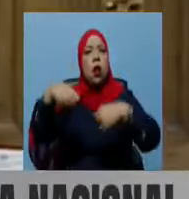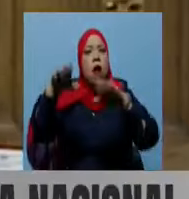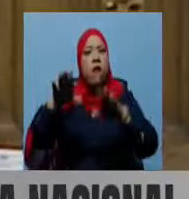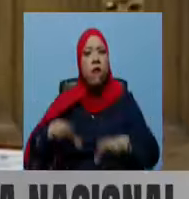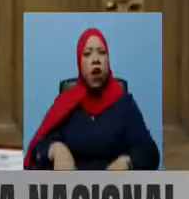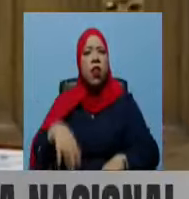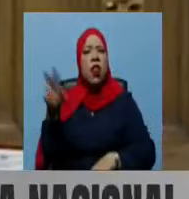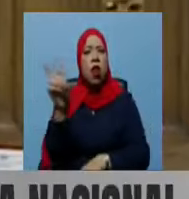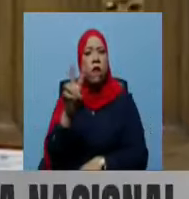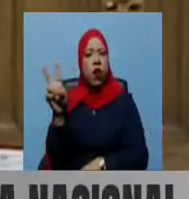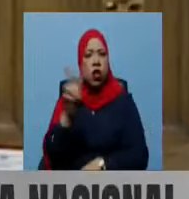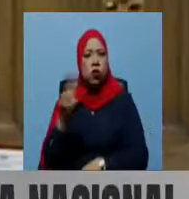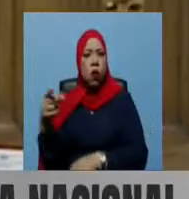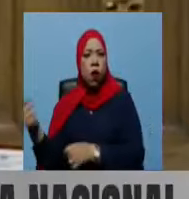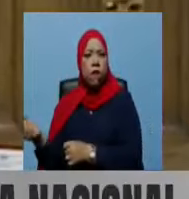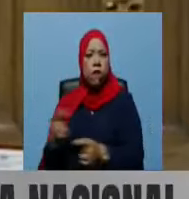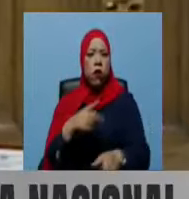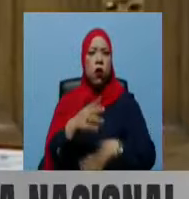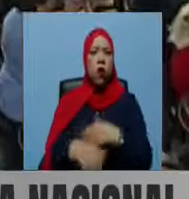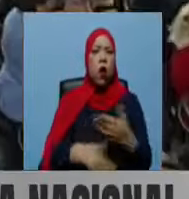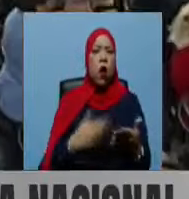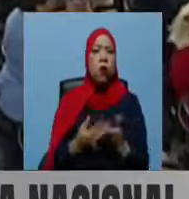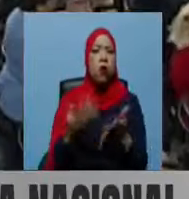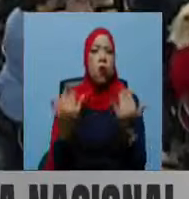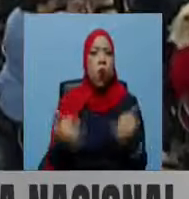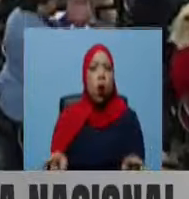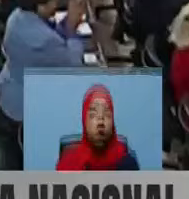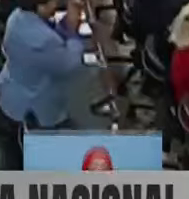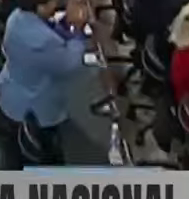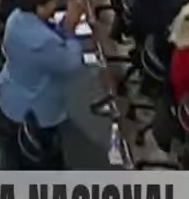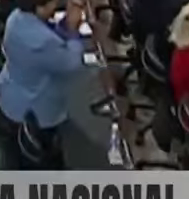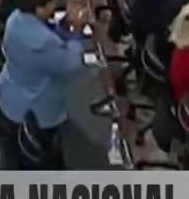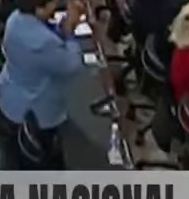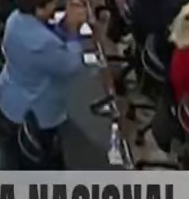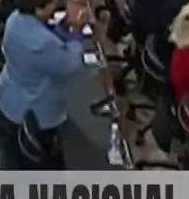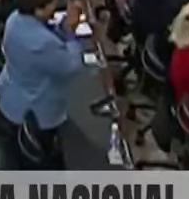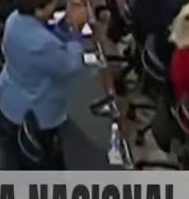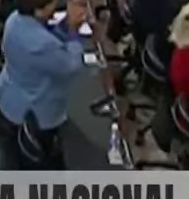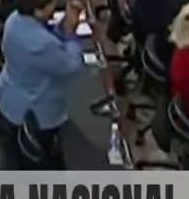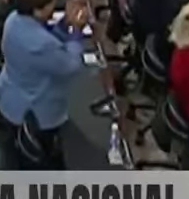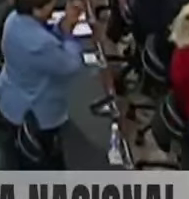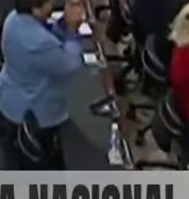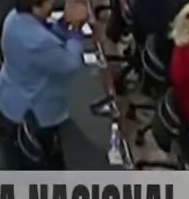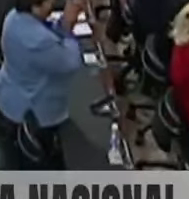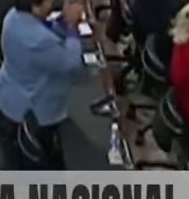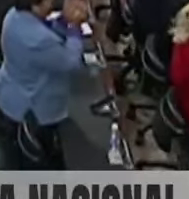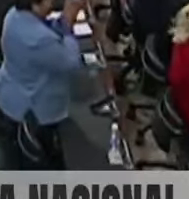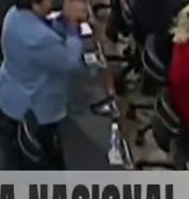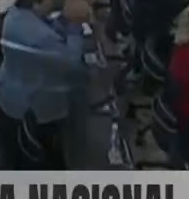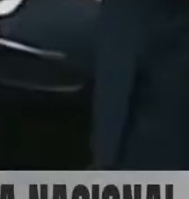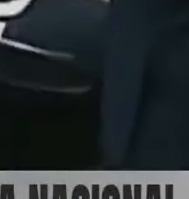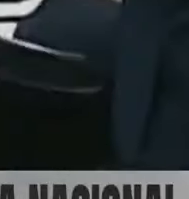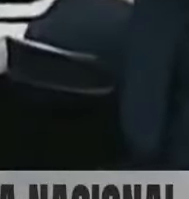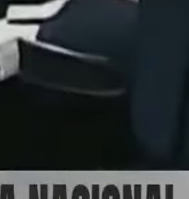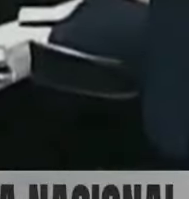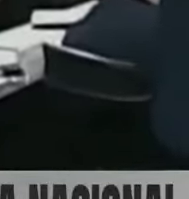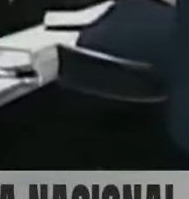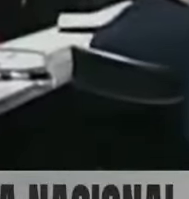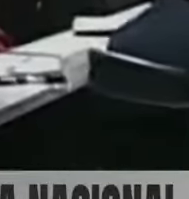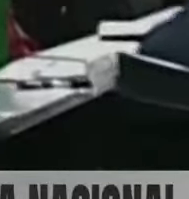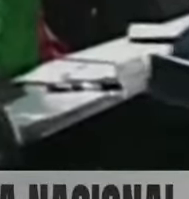invadir por los algoritmos. Pues un llamamiento a ustedes. Tienen que tener a